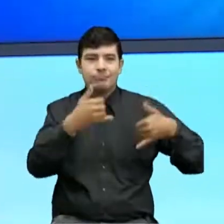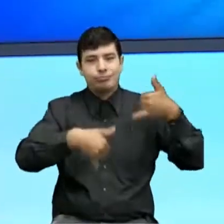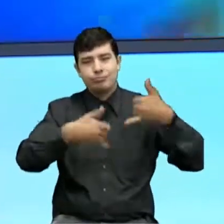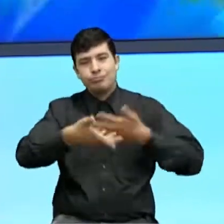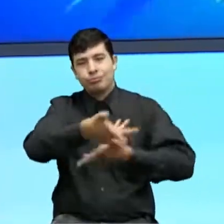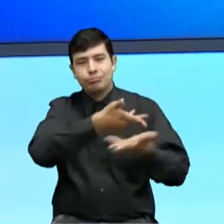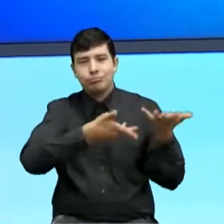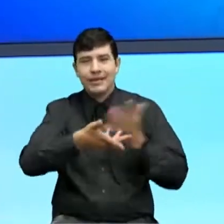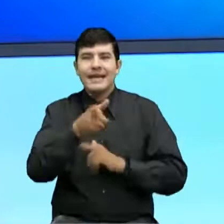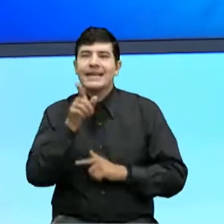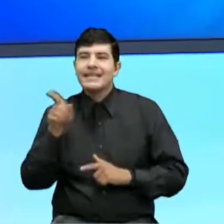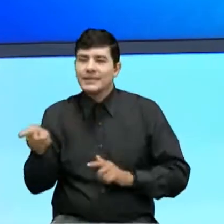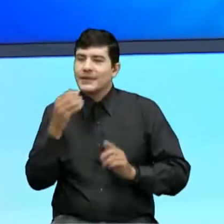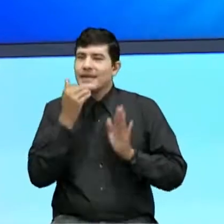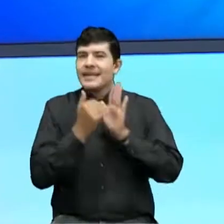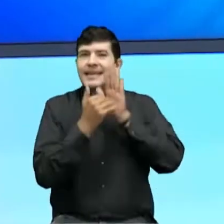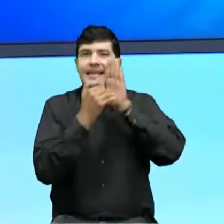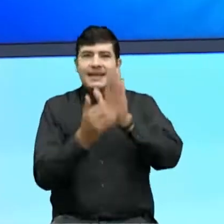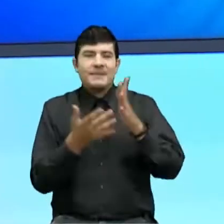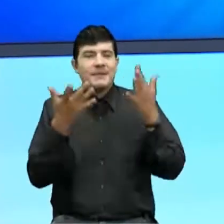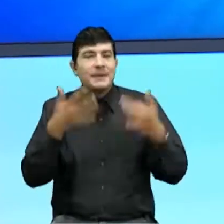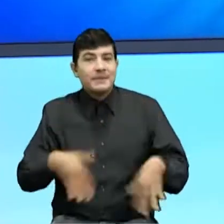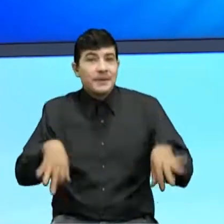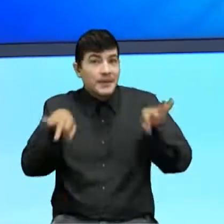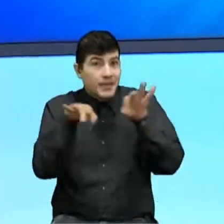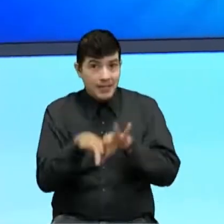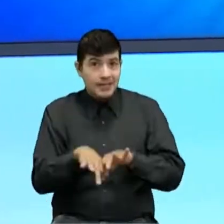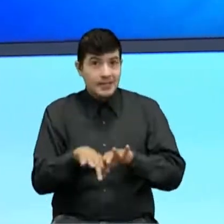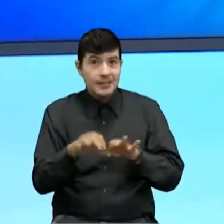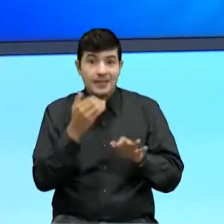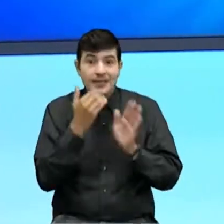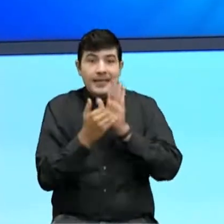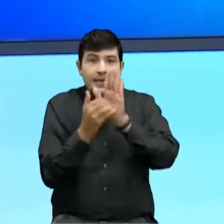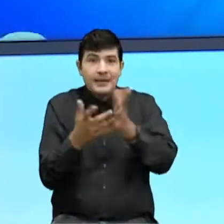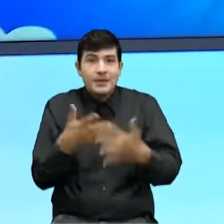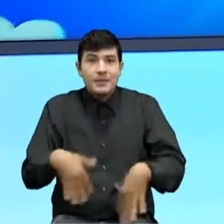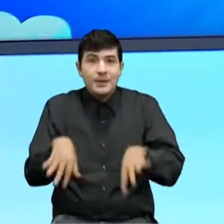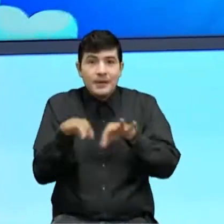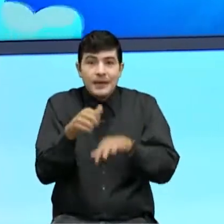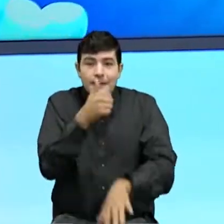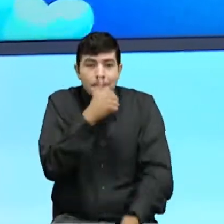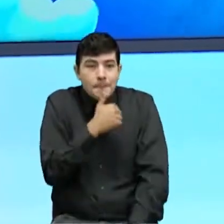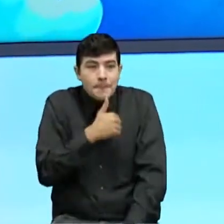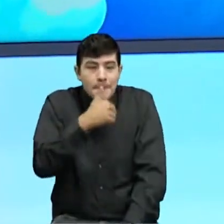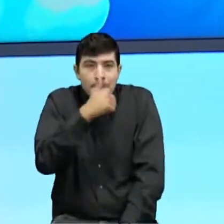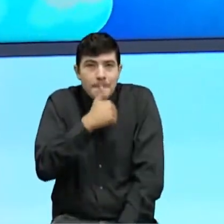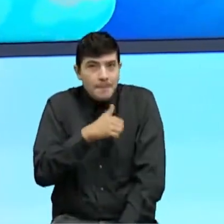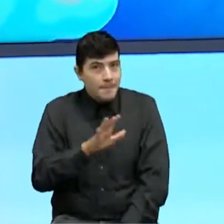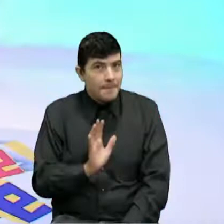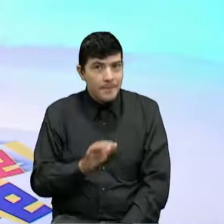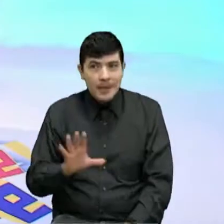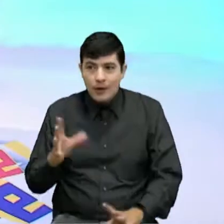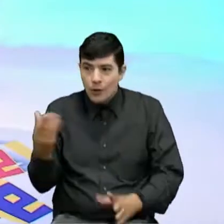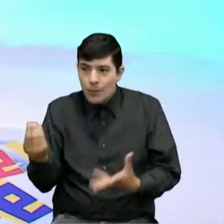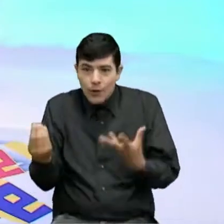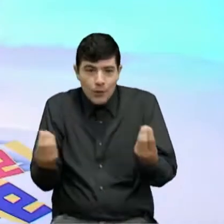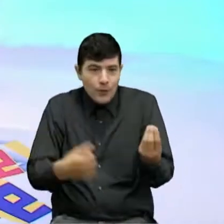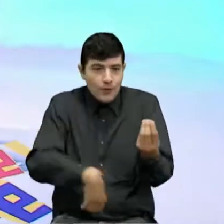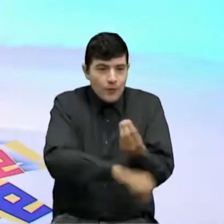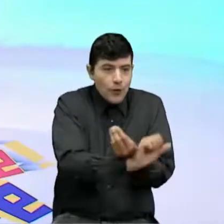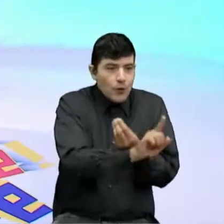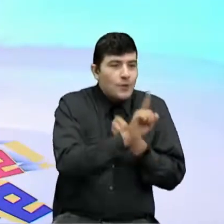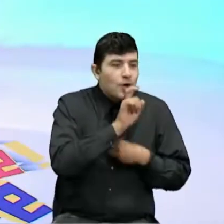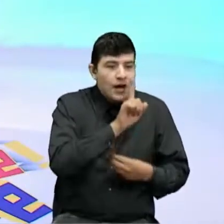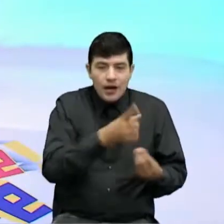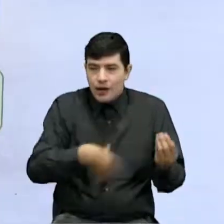ejemplos quizá más palpables que se vive, y es entre las hinchadas de los equipos. Sí, y desafortunadamente en